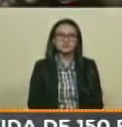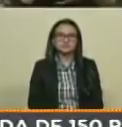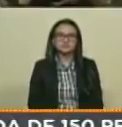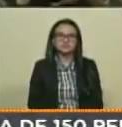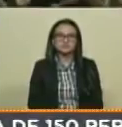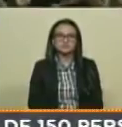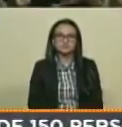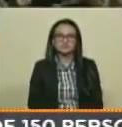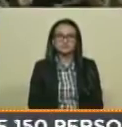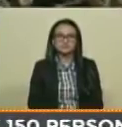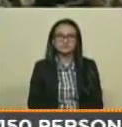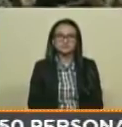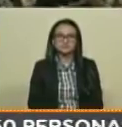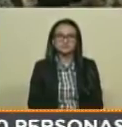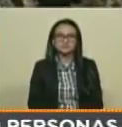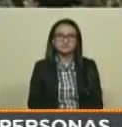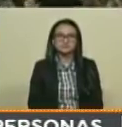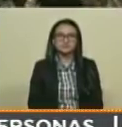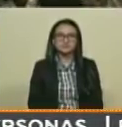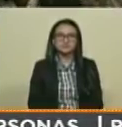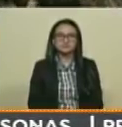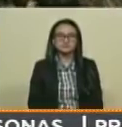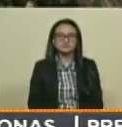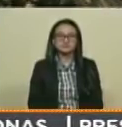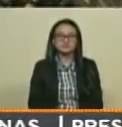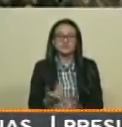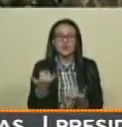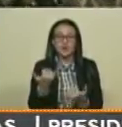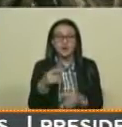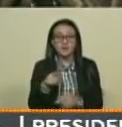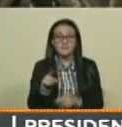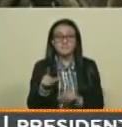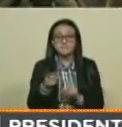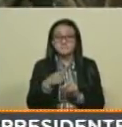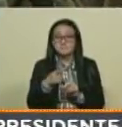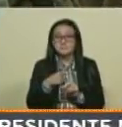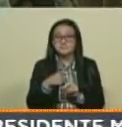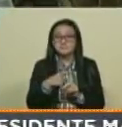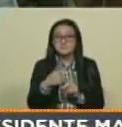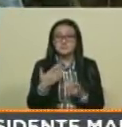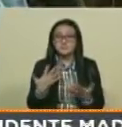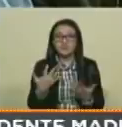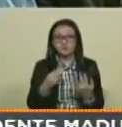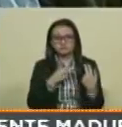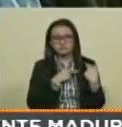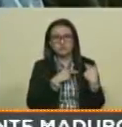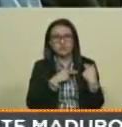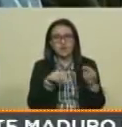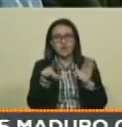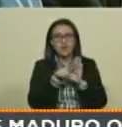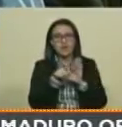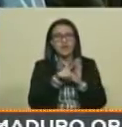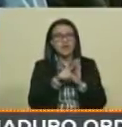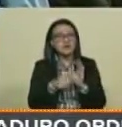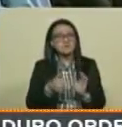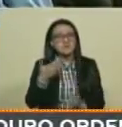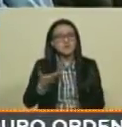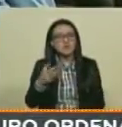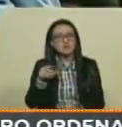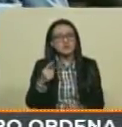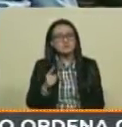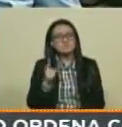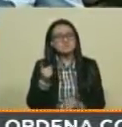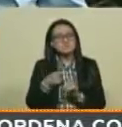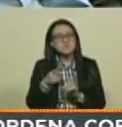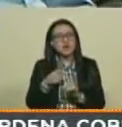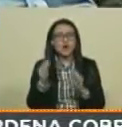principales taras que observamos y teníamos que hacer, como se dice, que la ley entra por casa, fue iniciar